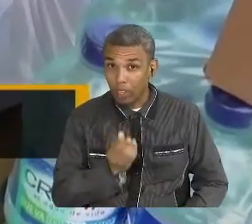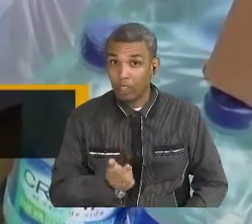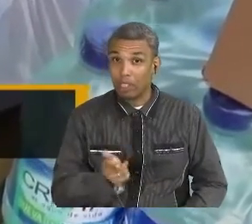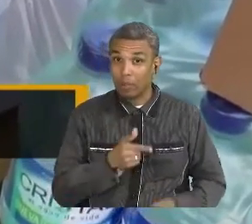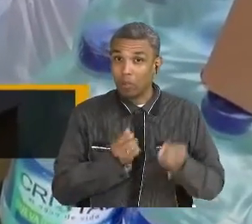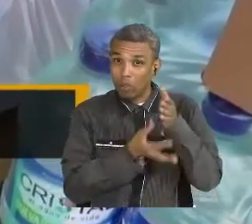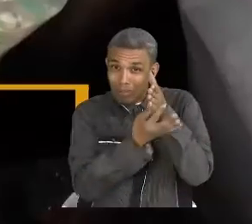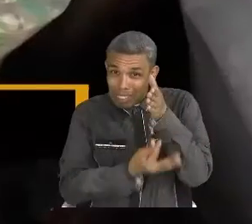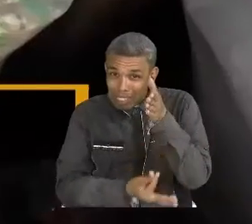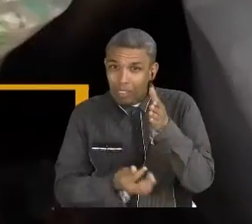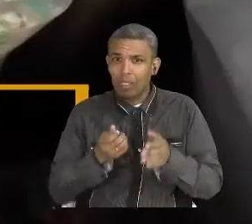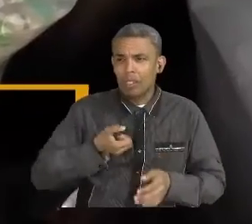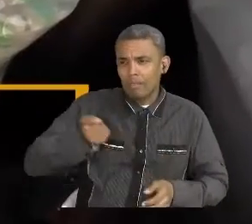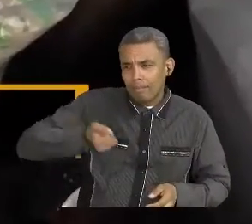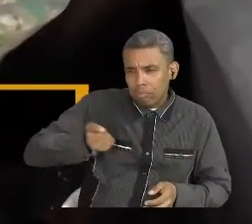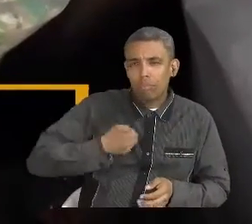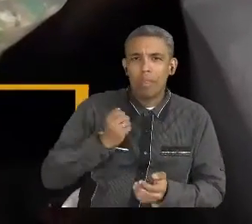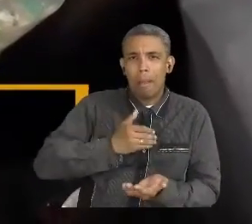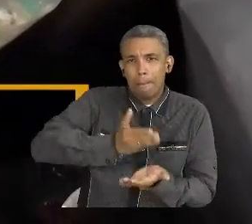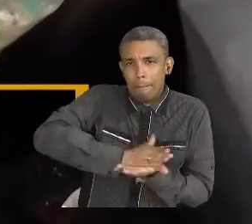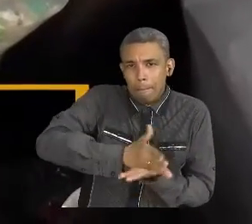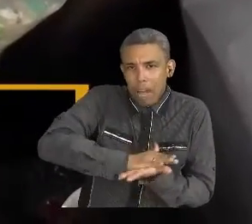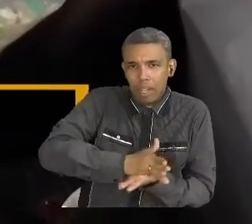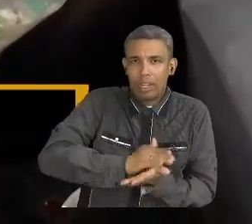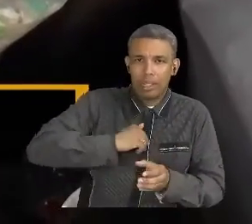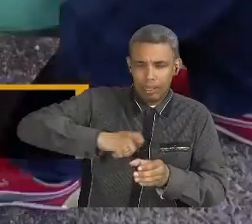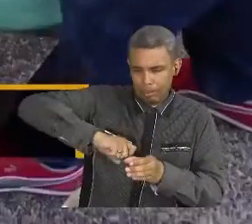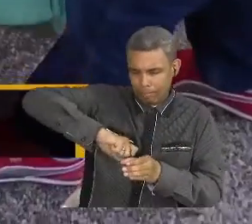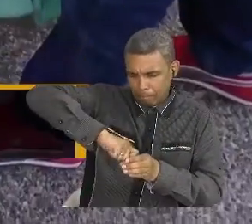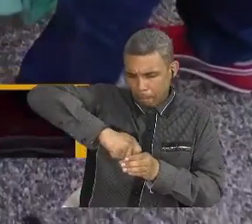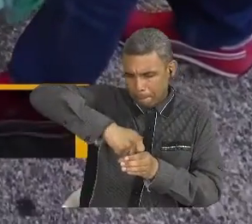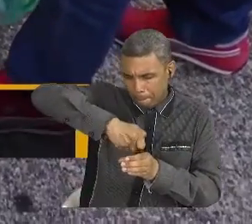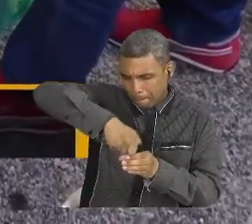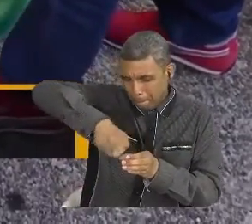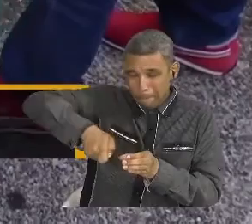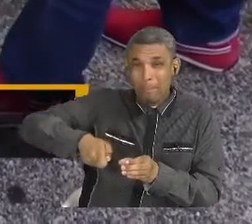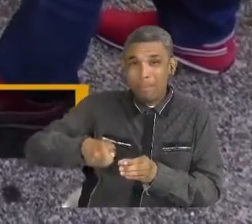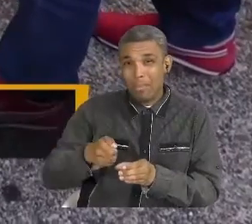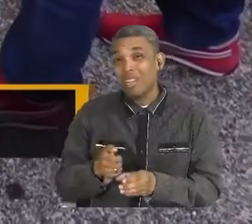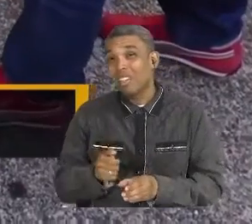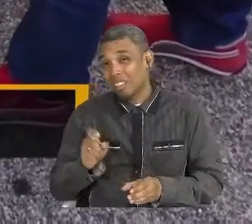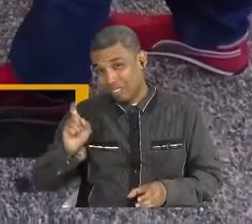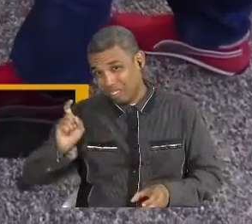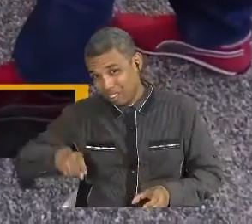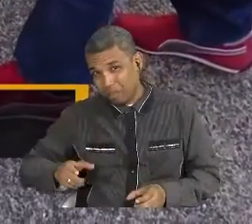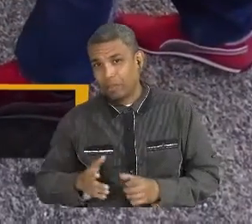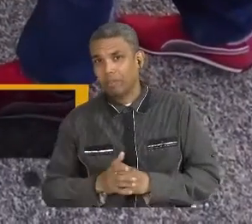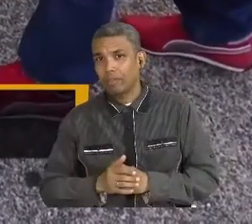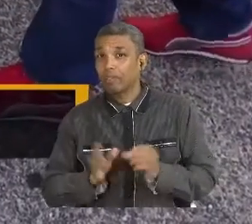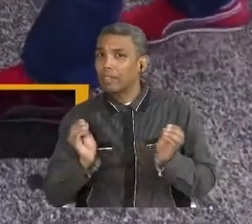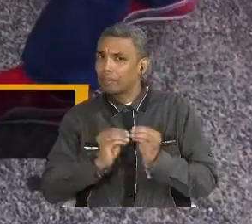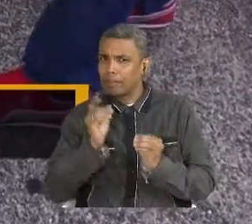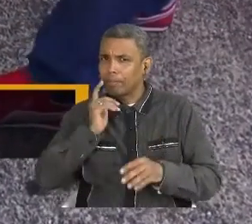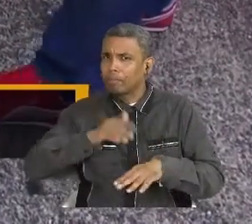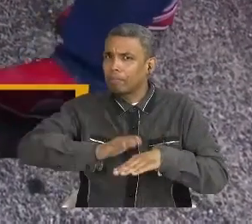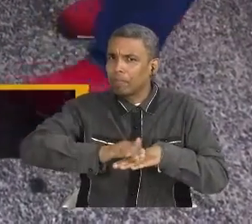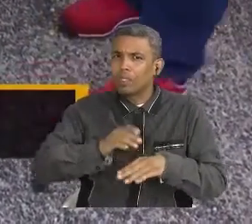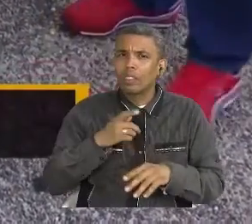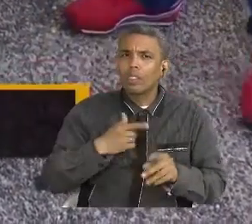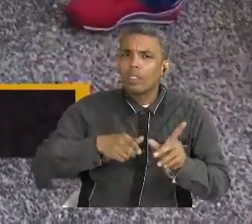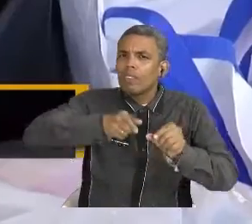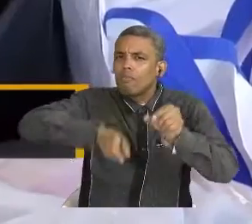aceite, granos, panela y enlatados. Asimismo, el gobierno advirtió que no se recibirán a personas